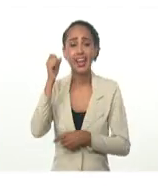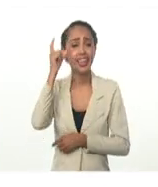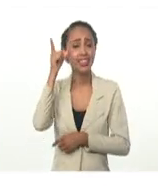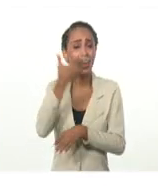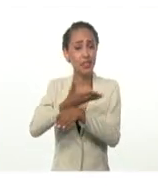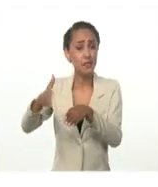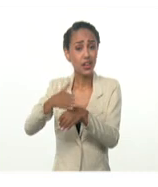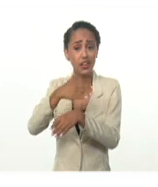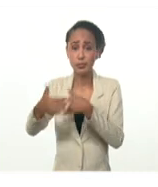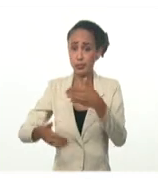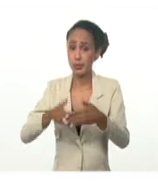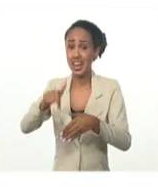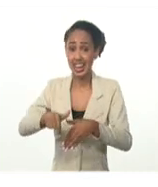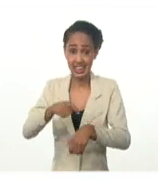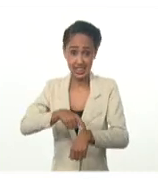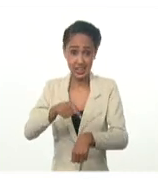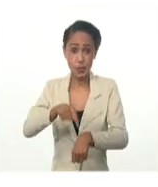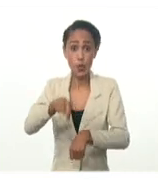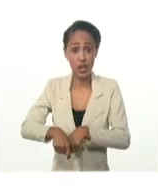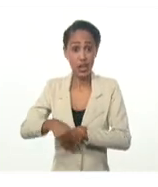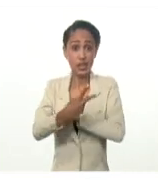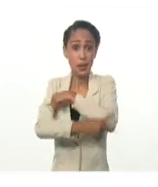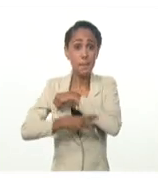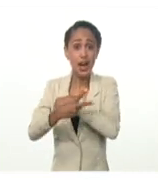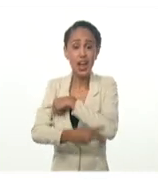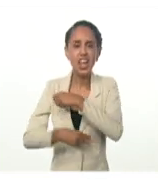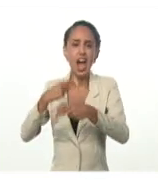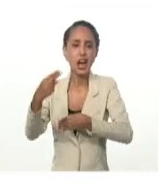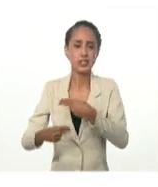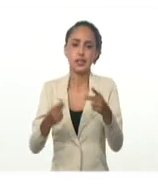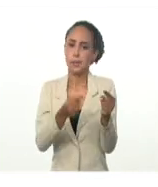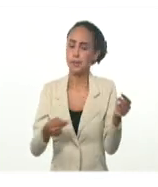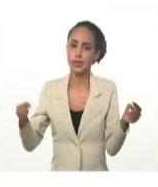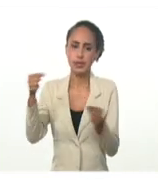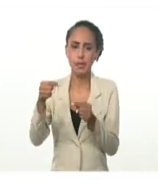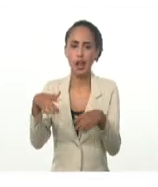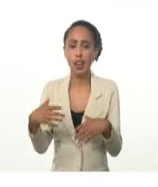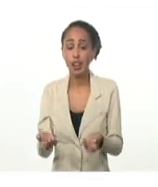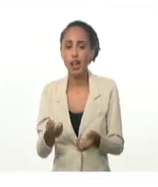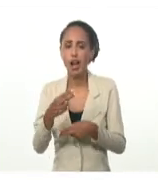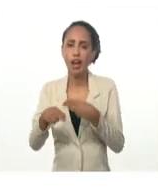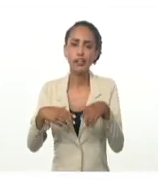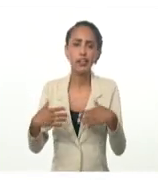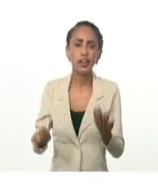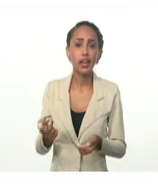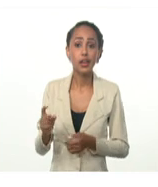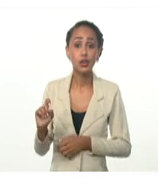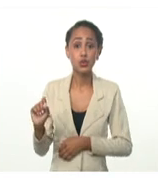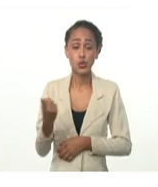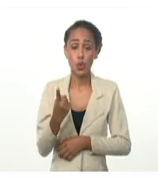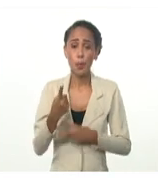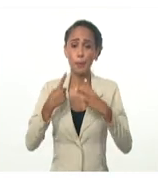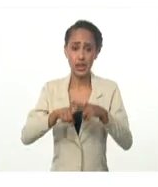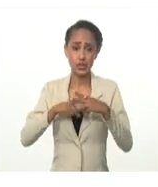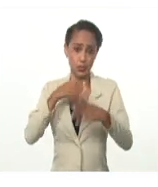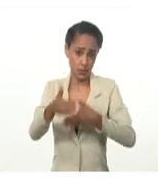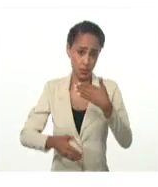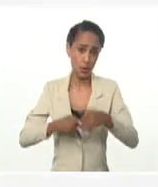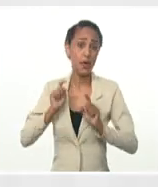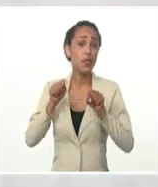este tiempo y en este país, hacer es la acción inequívoca, no solo para salir de los catalizadores de una crisis hoy, sino